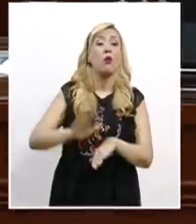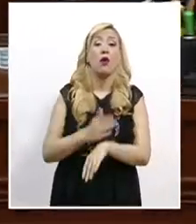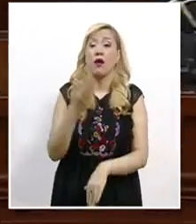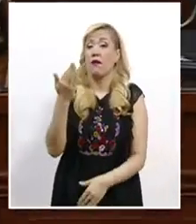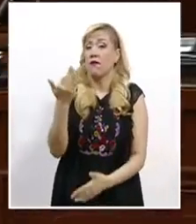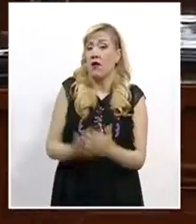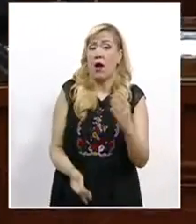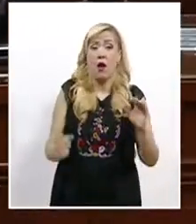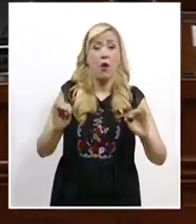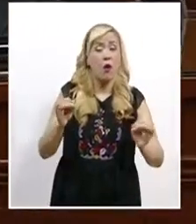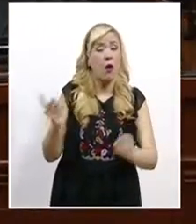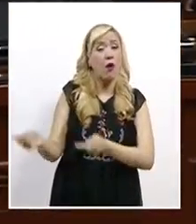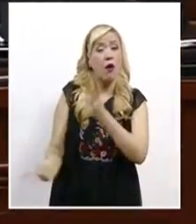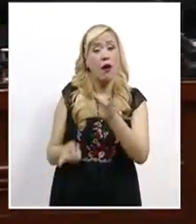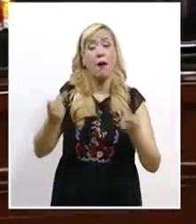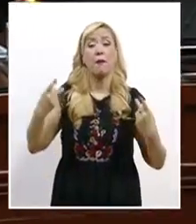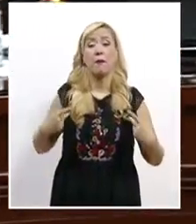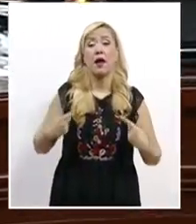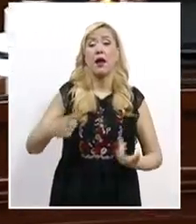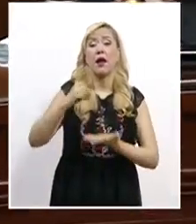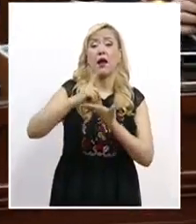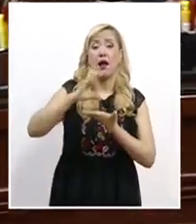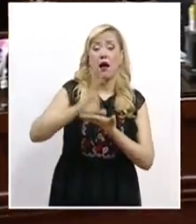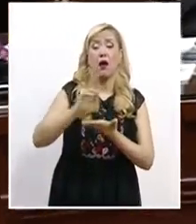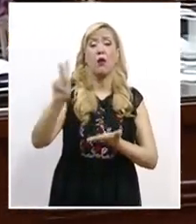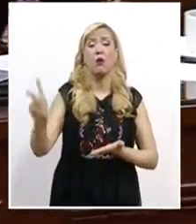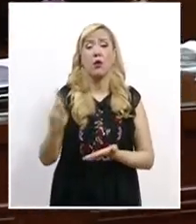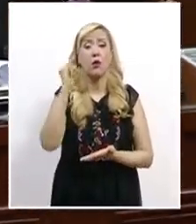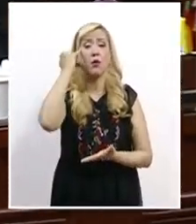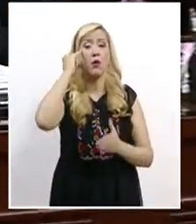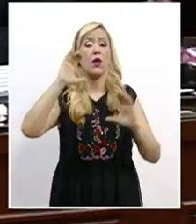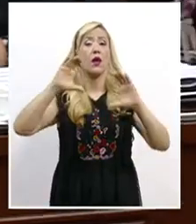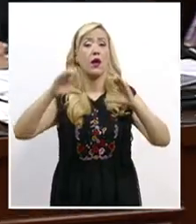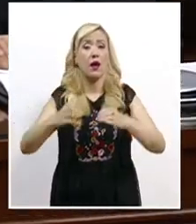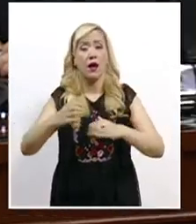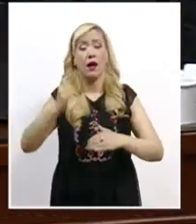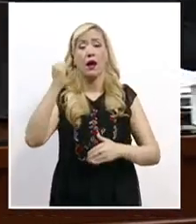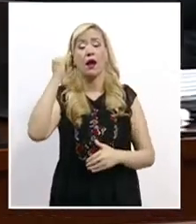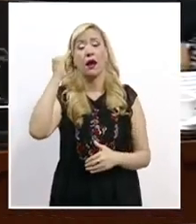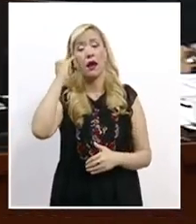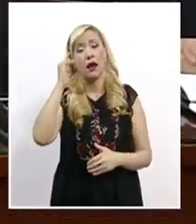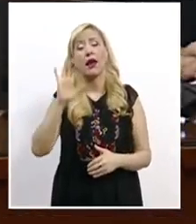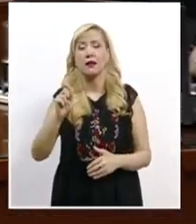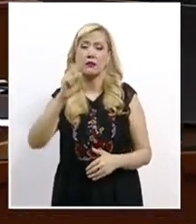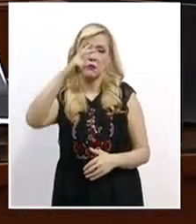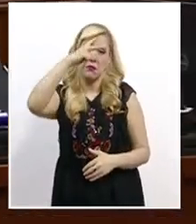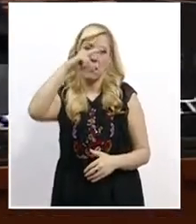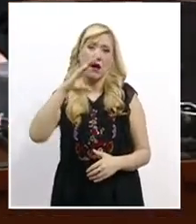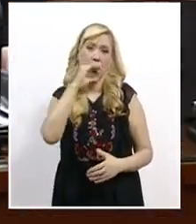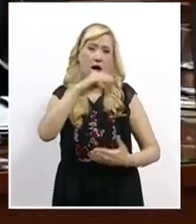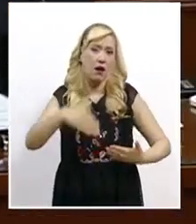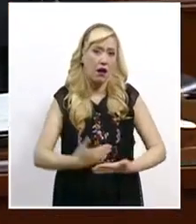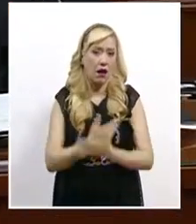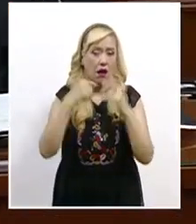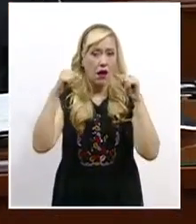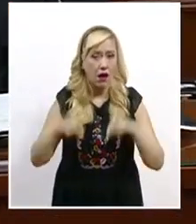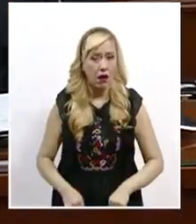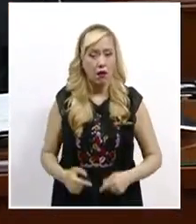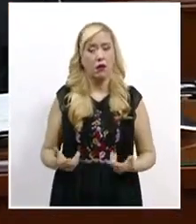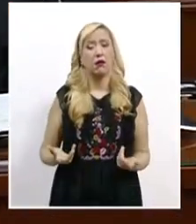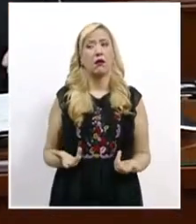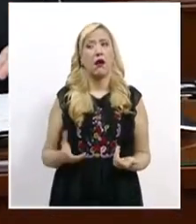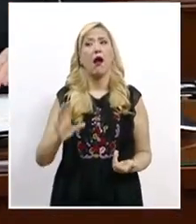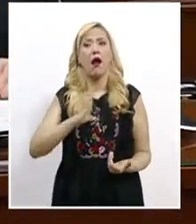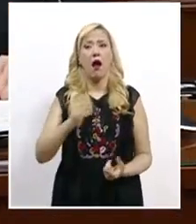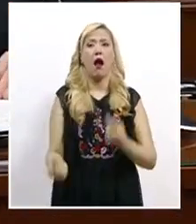a personas con discapacidad y a pueblos y comunidades indígenas. Entre las normas invalidadas había unas